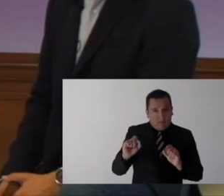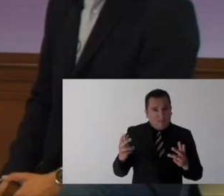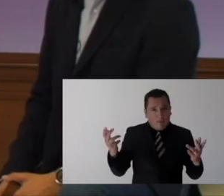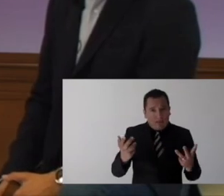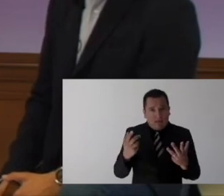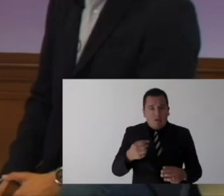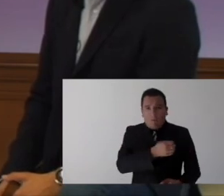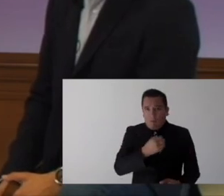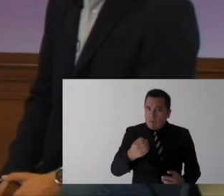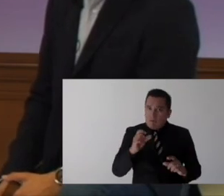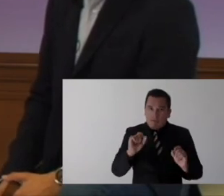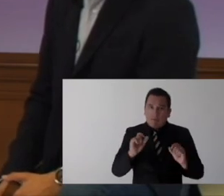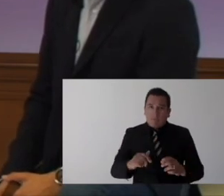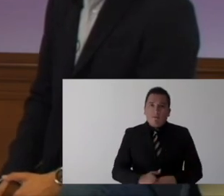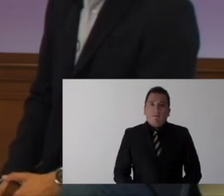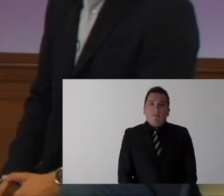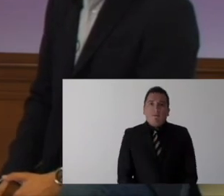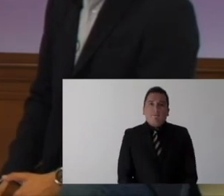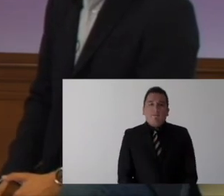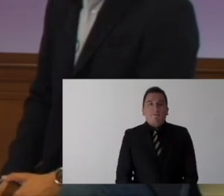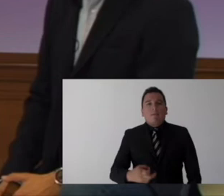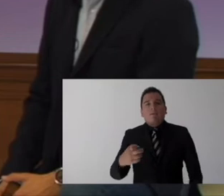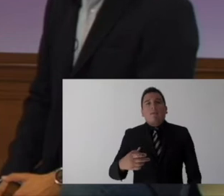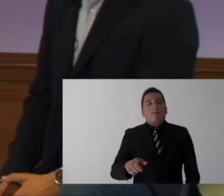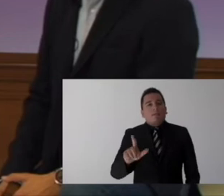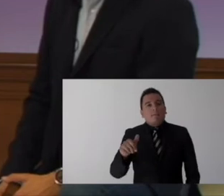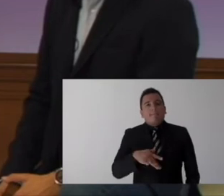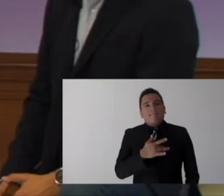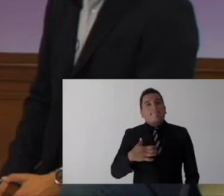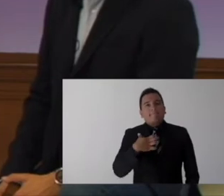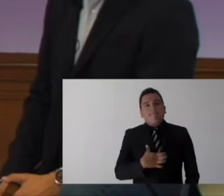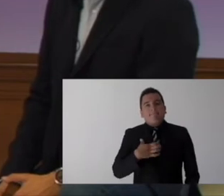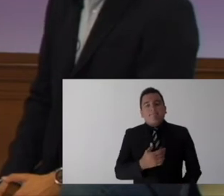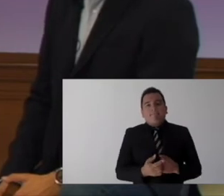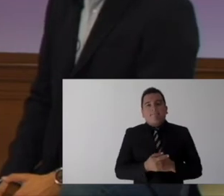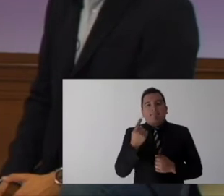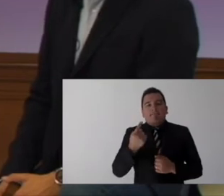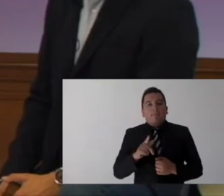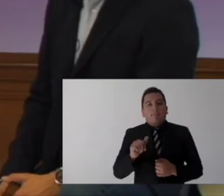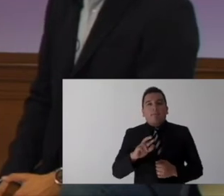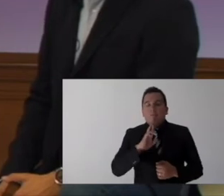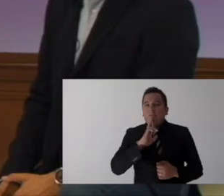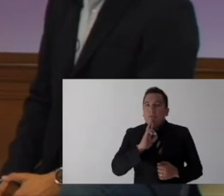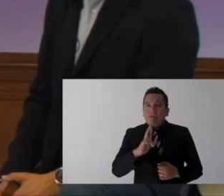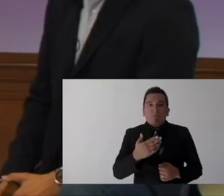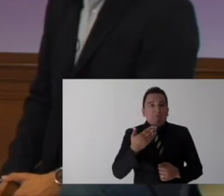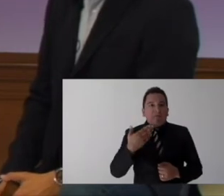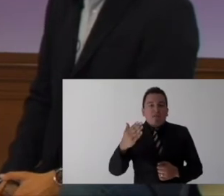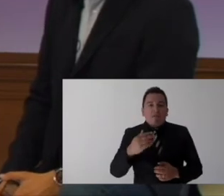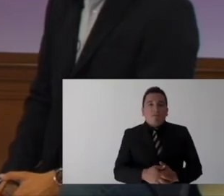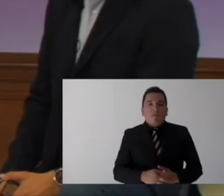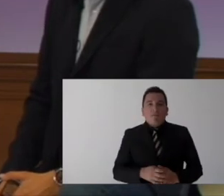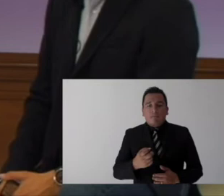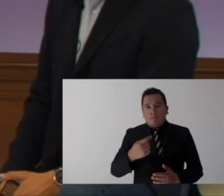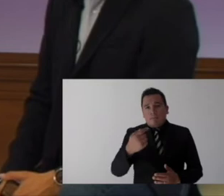va a generar una satisfacción impresionante, porque los resultados son muy potentes. Y creo que para eso quiero contarles como uno